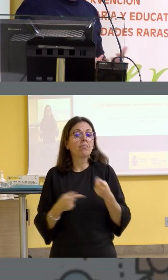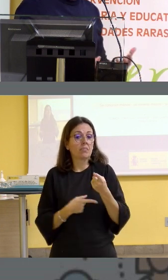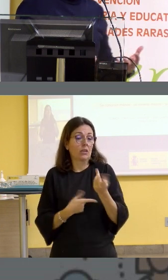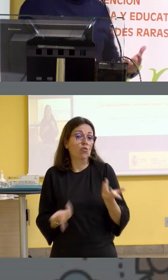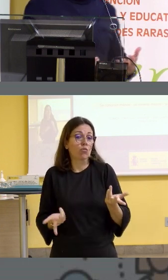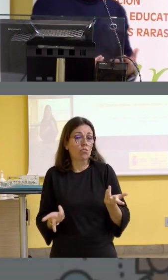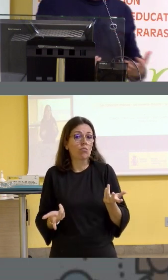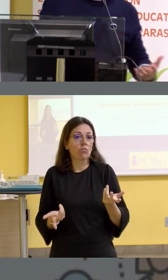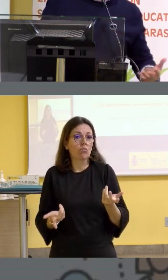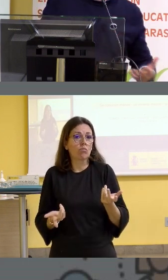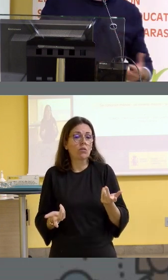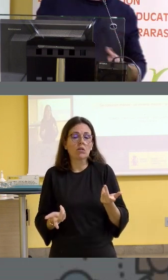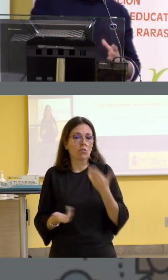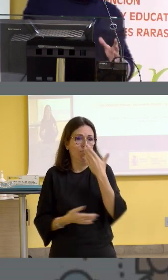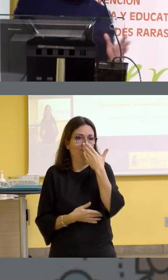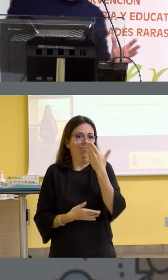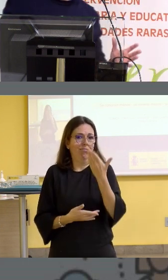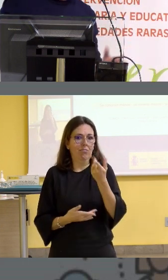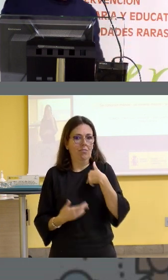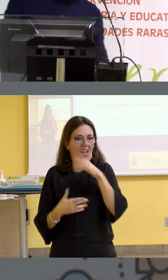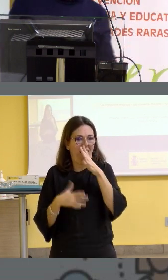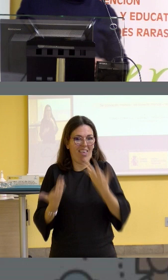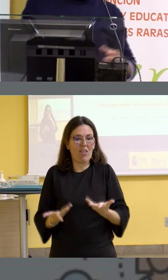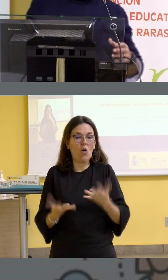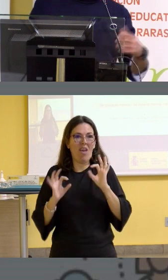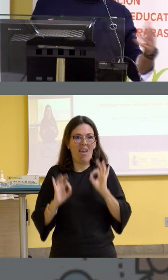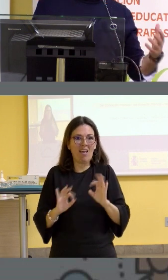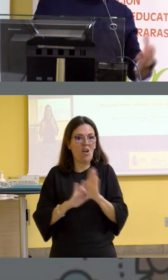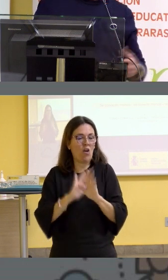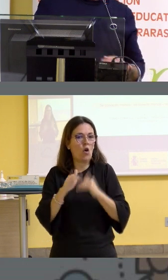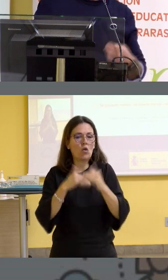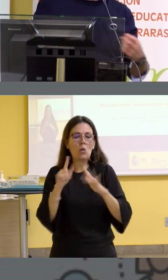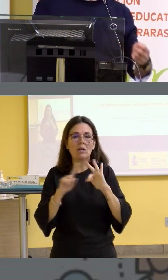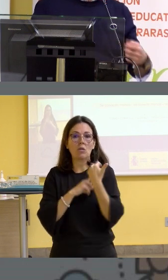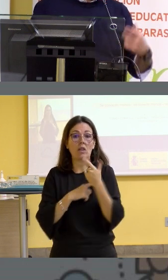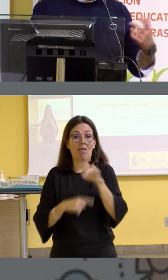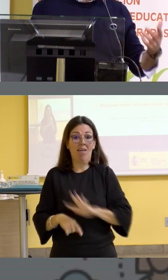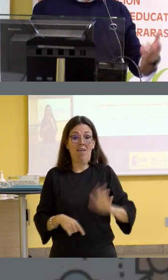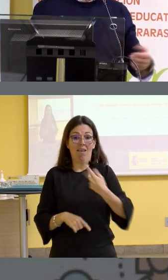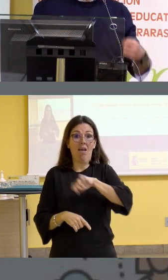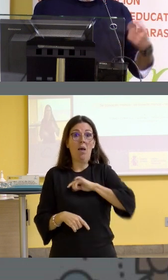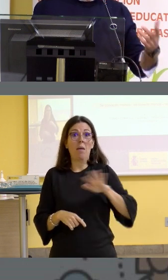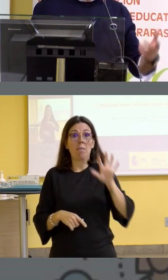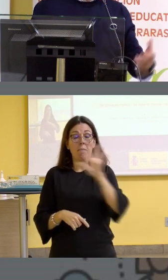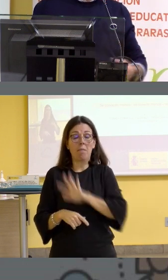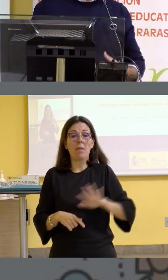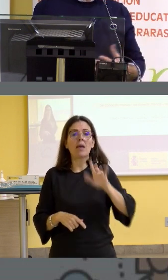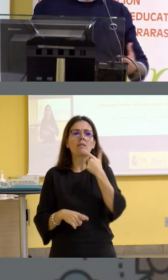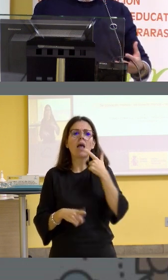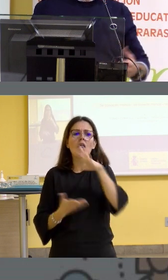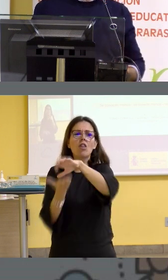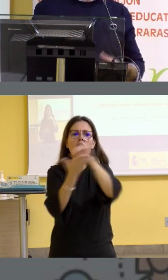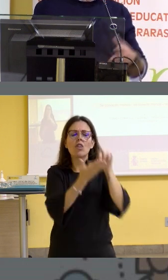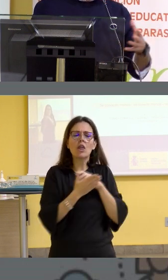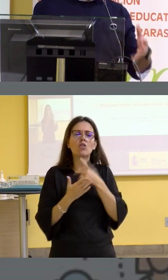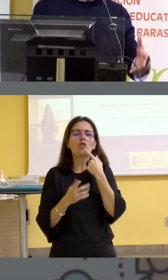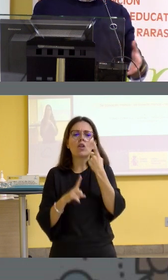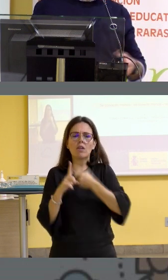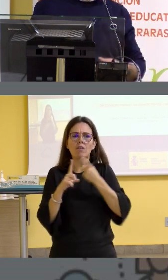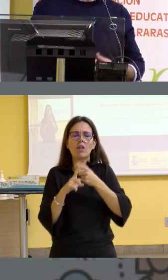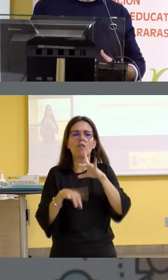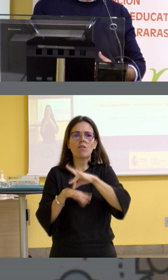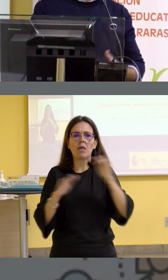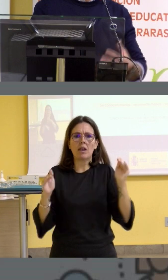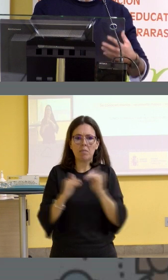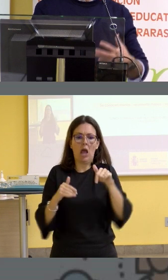es bastante ridículo que a día de hoy sea así. Por supuesto, en este país tenemos centros de referencia en enfermedades minoritarias, los